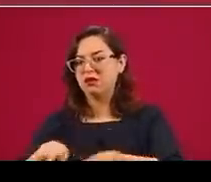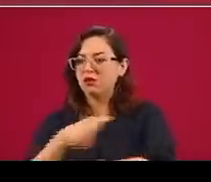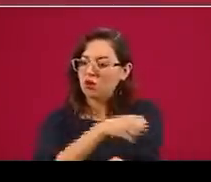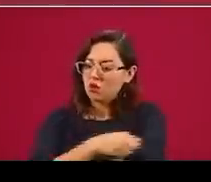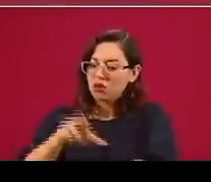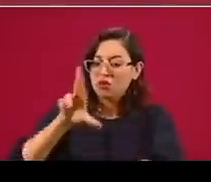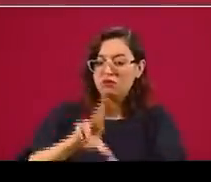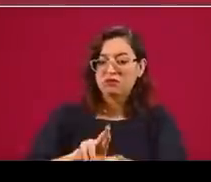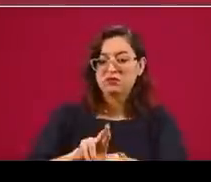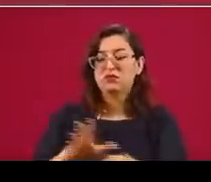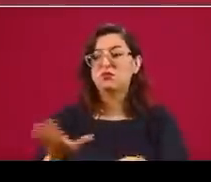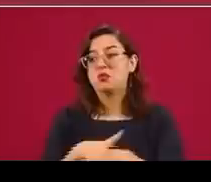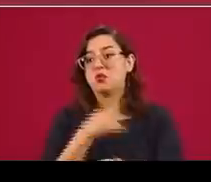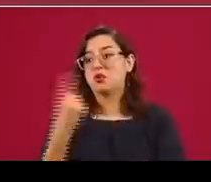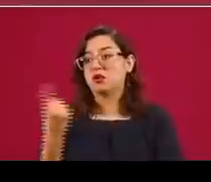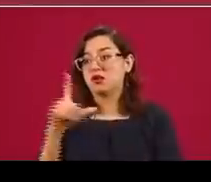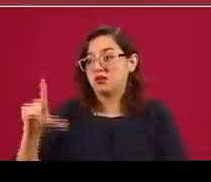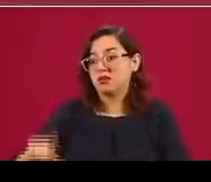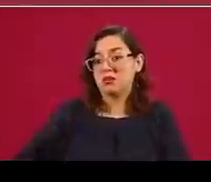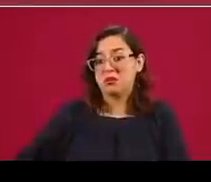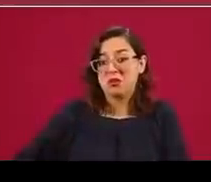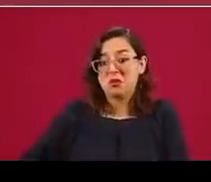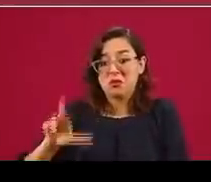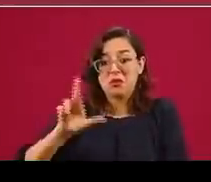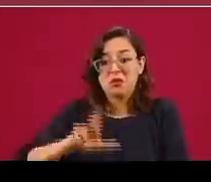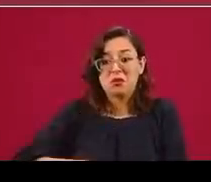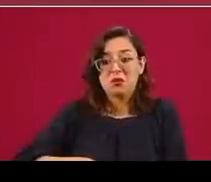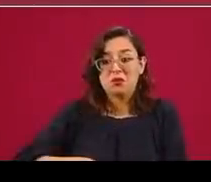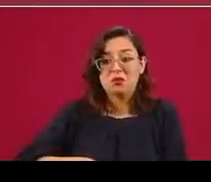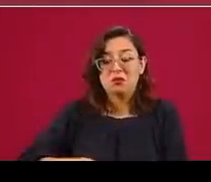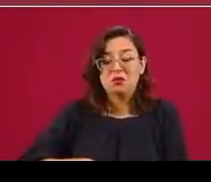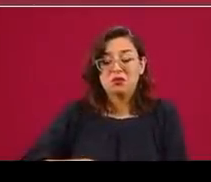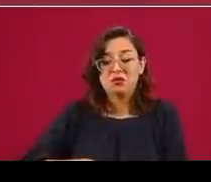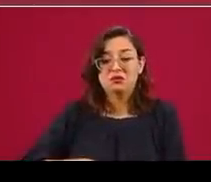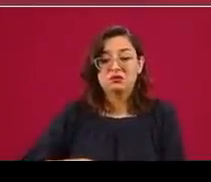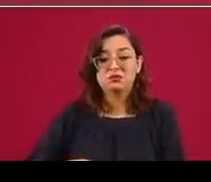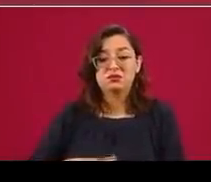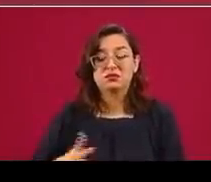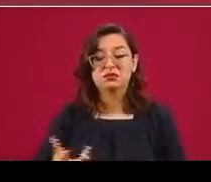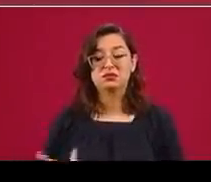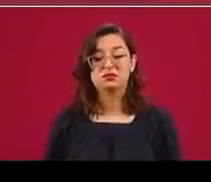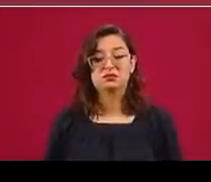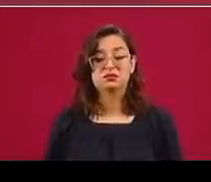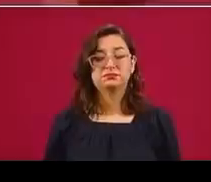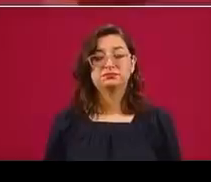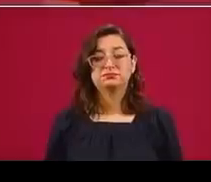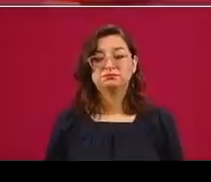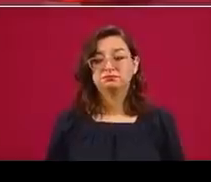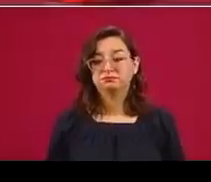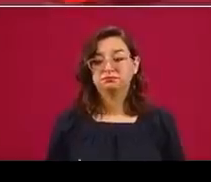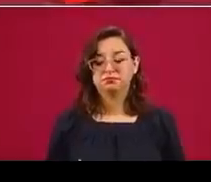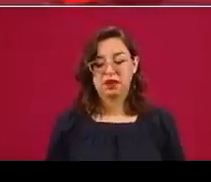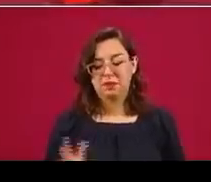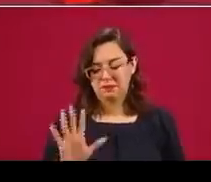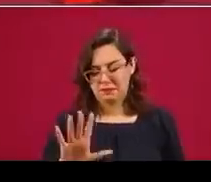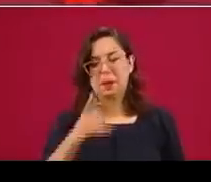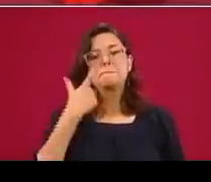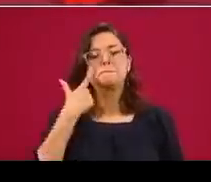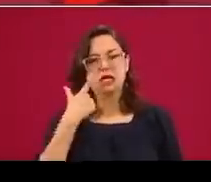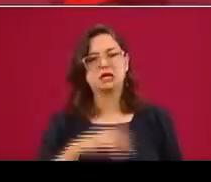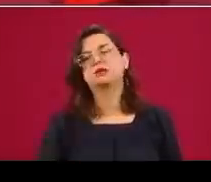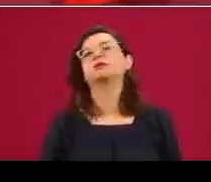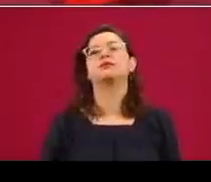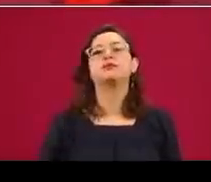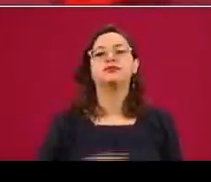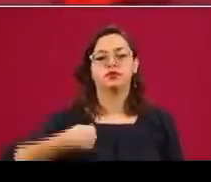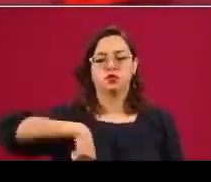Hay gobernadores que, así como nosotros tenemos reuniones todos